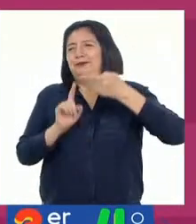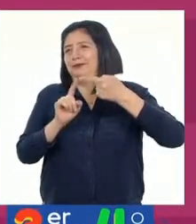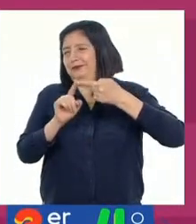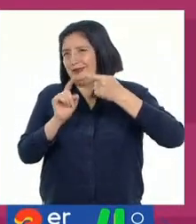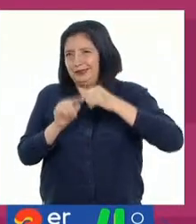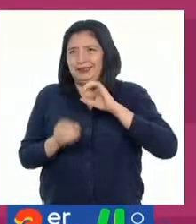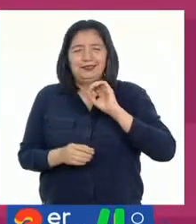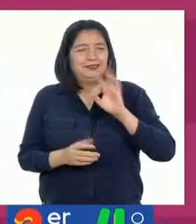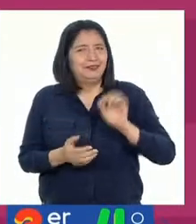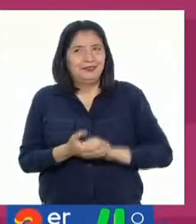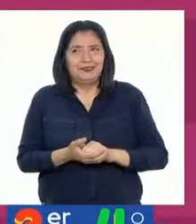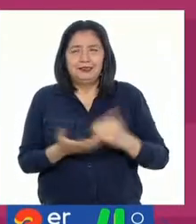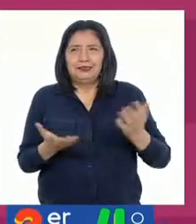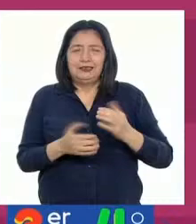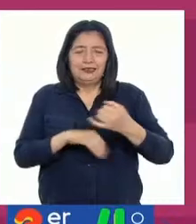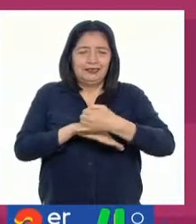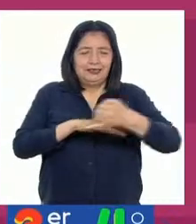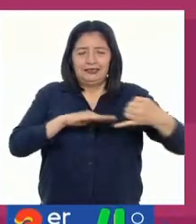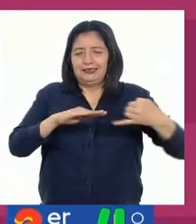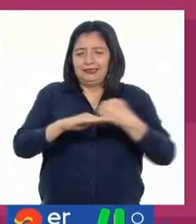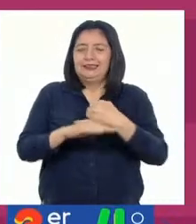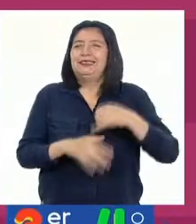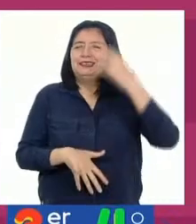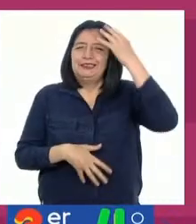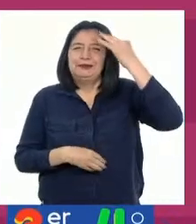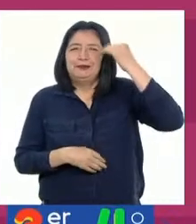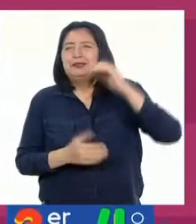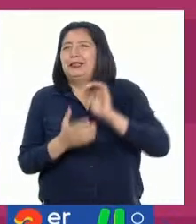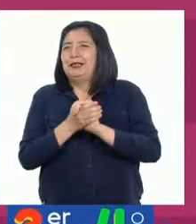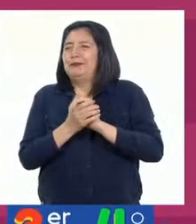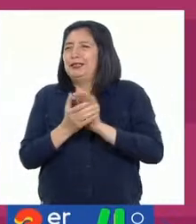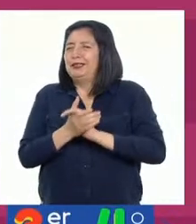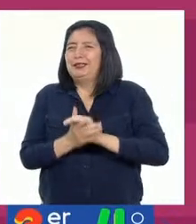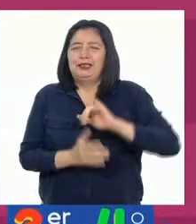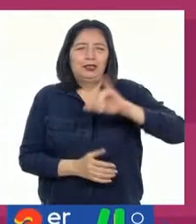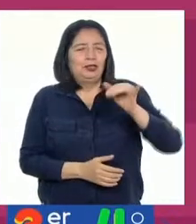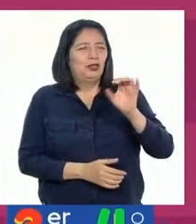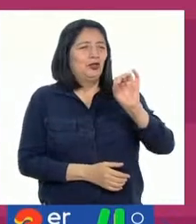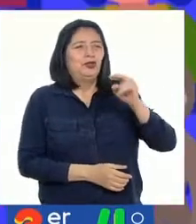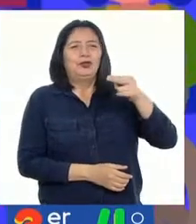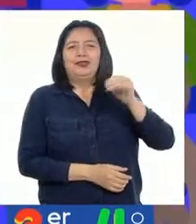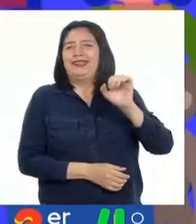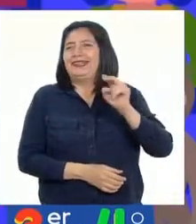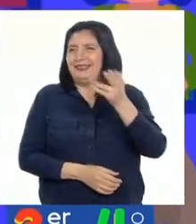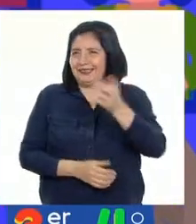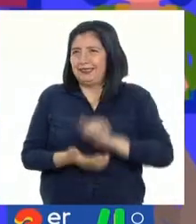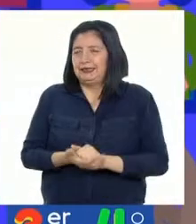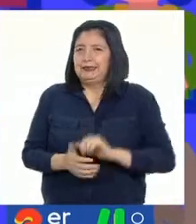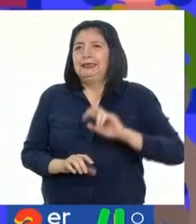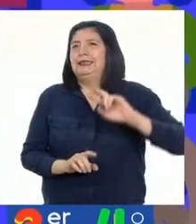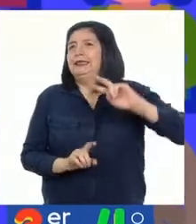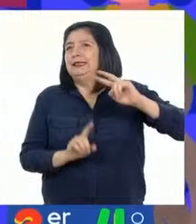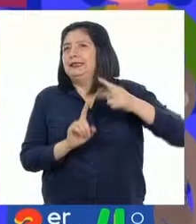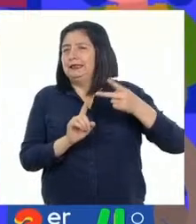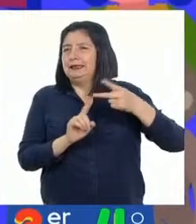nominado? Directo desde la Isla de los Monos es mi amigo Johan el Mono Choro. La siguiente vino desde Huaraz